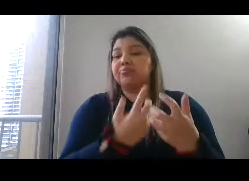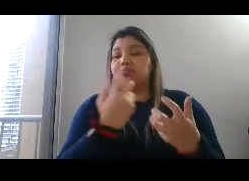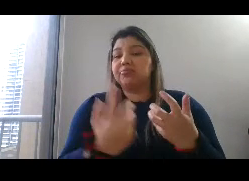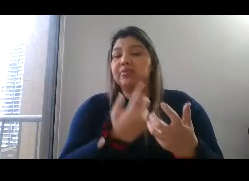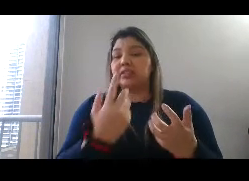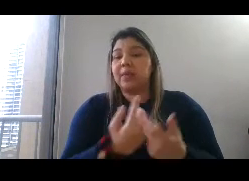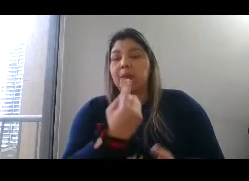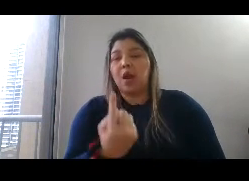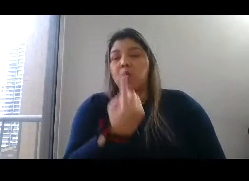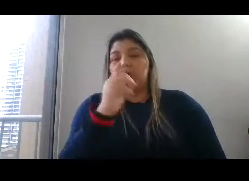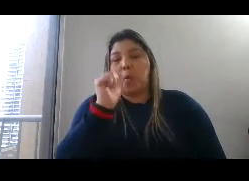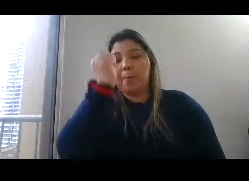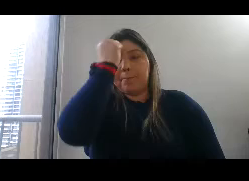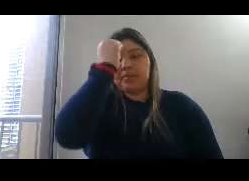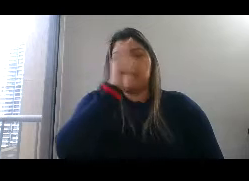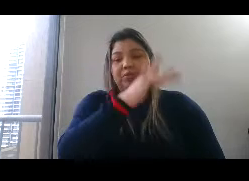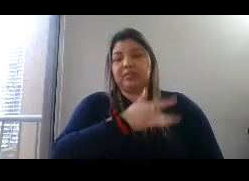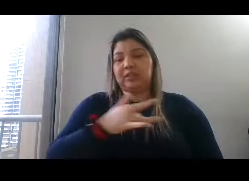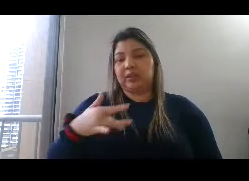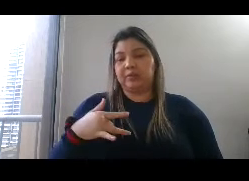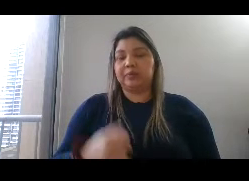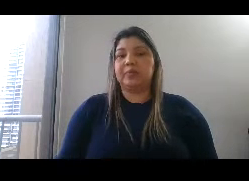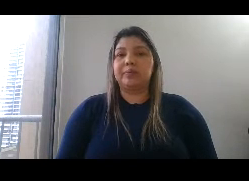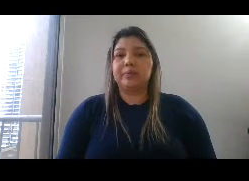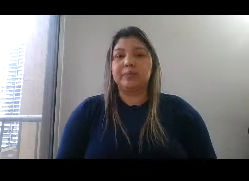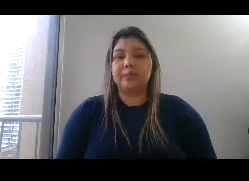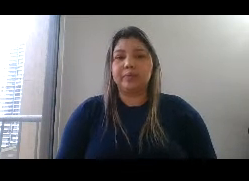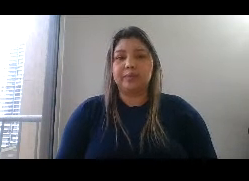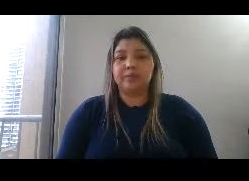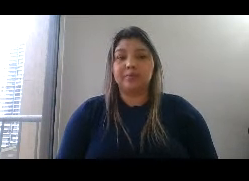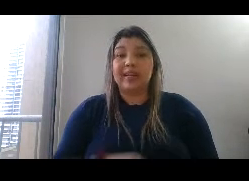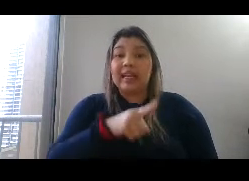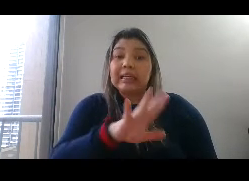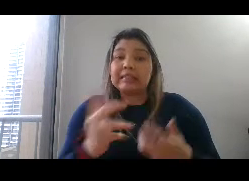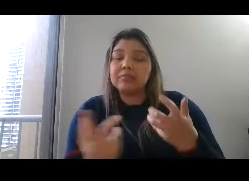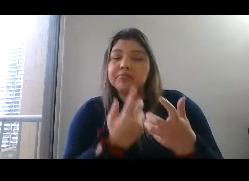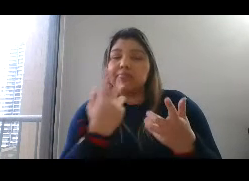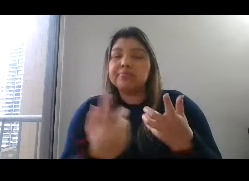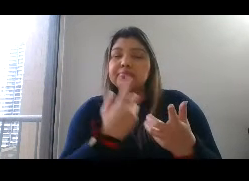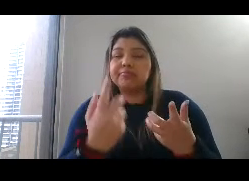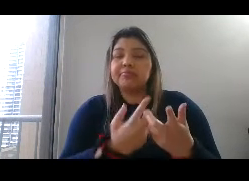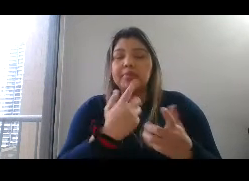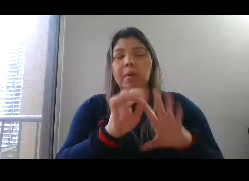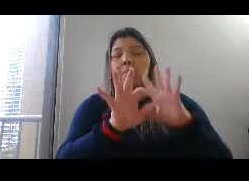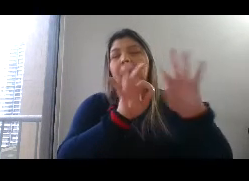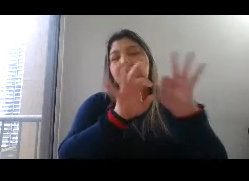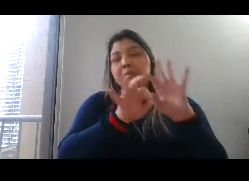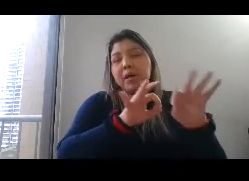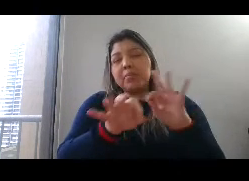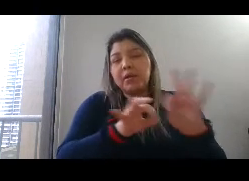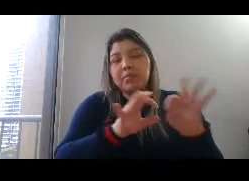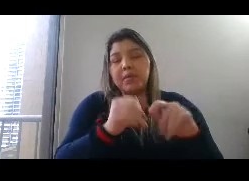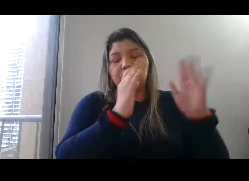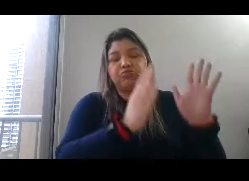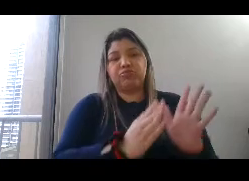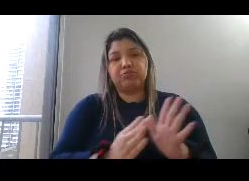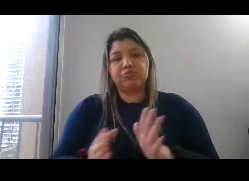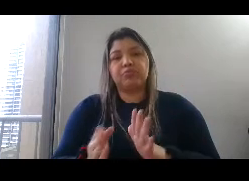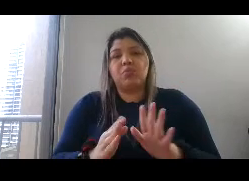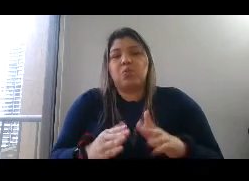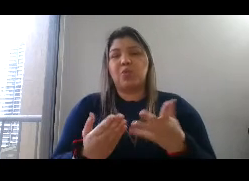país. Estos sistemas de selección y clasificación, cuando